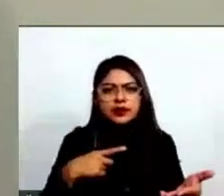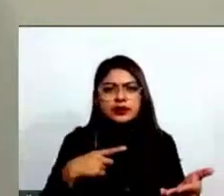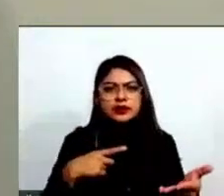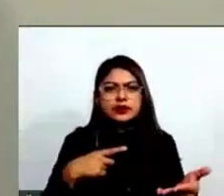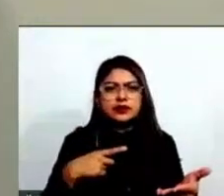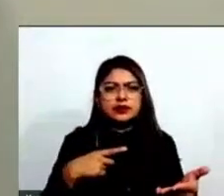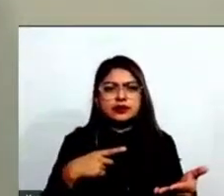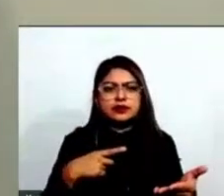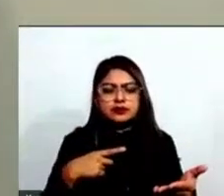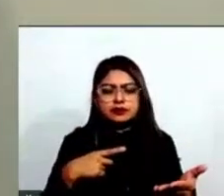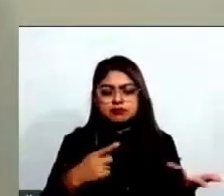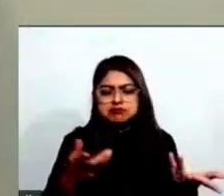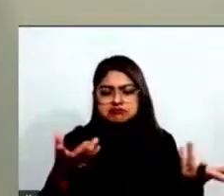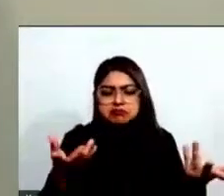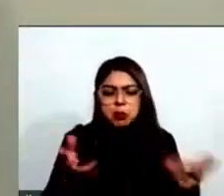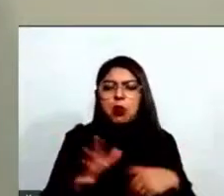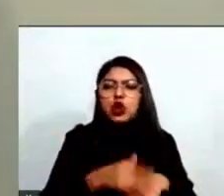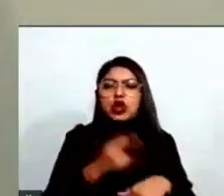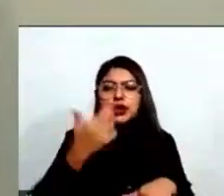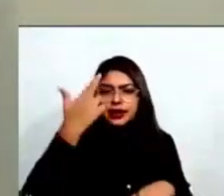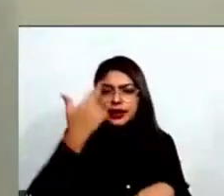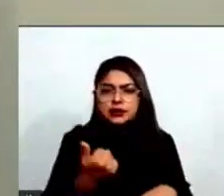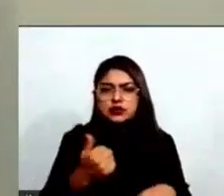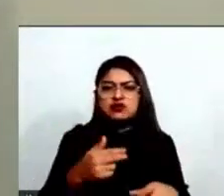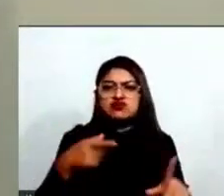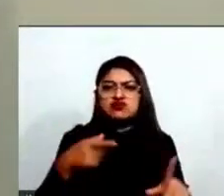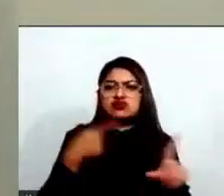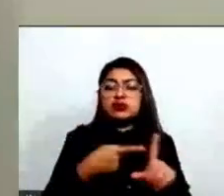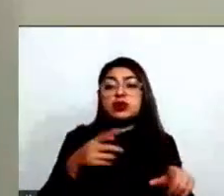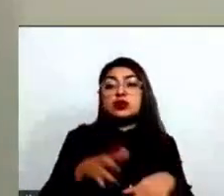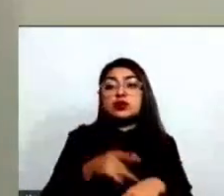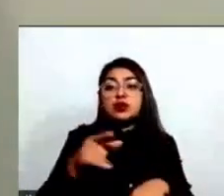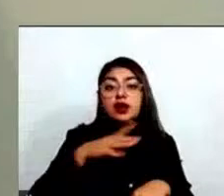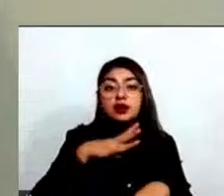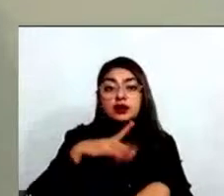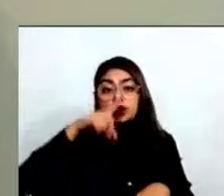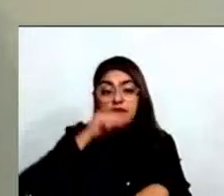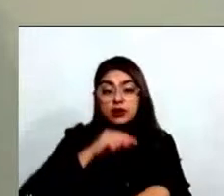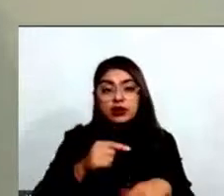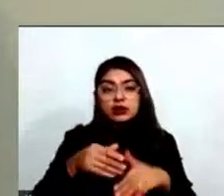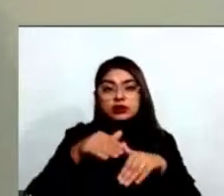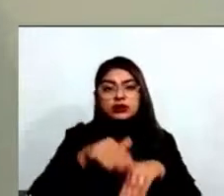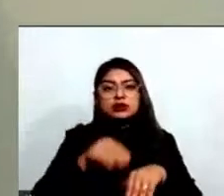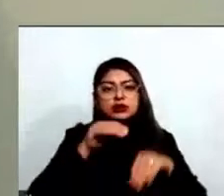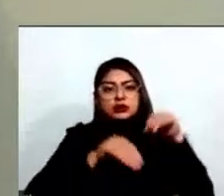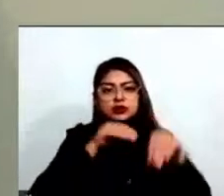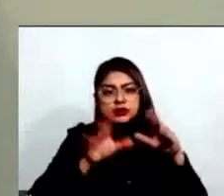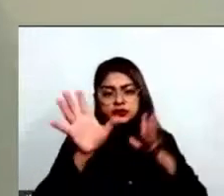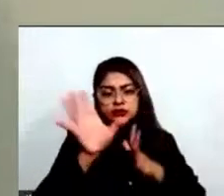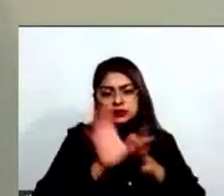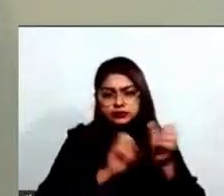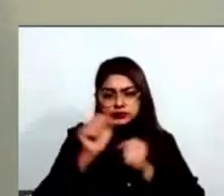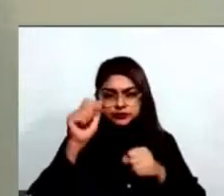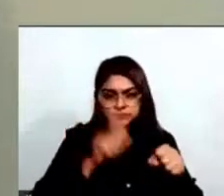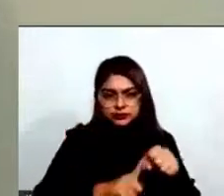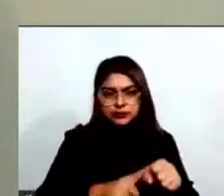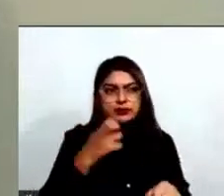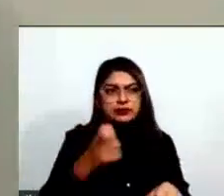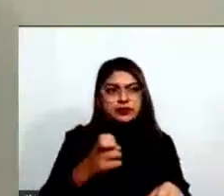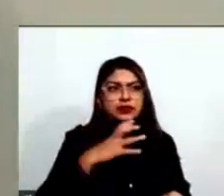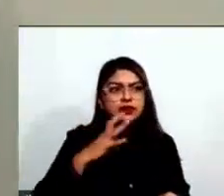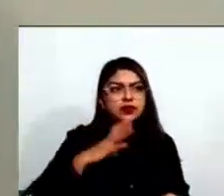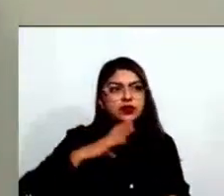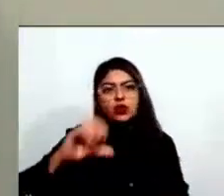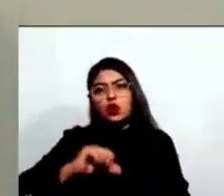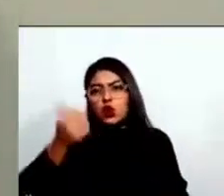sistema constitucional, a una falla de su diseño constitucional o es causa de algún otro elemento. Y